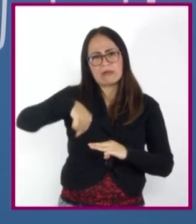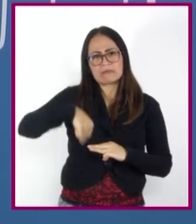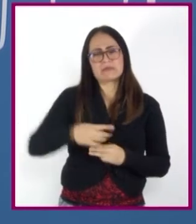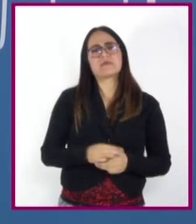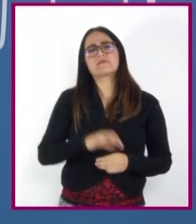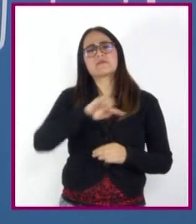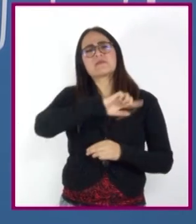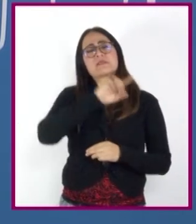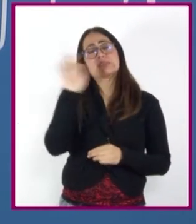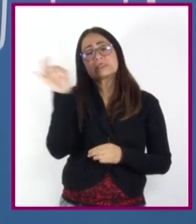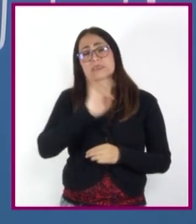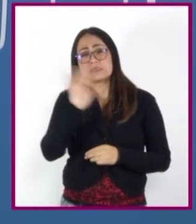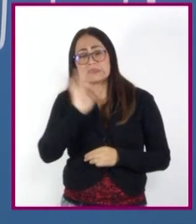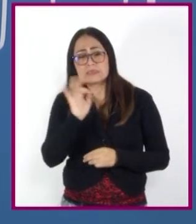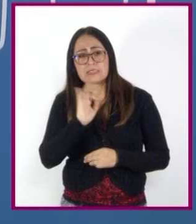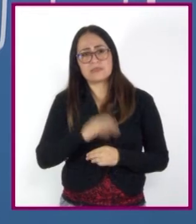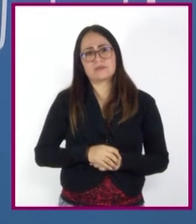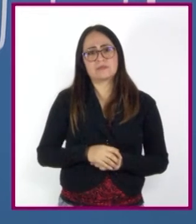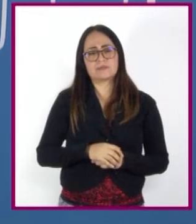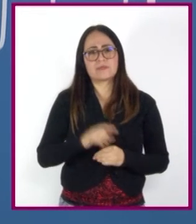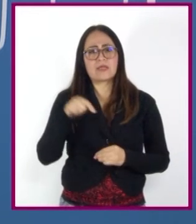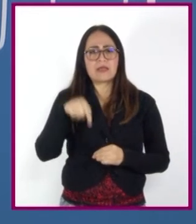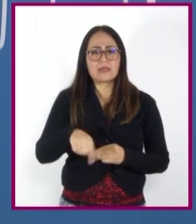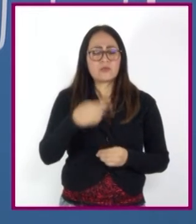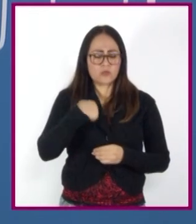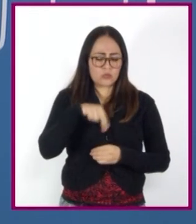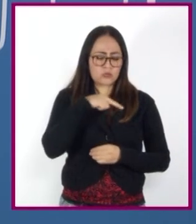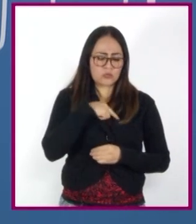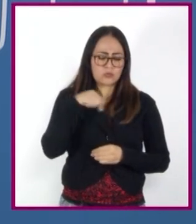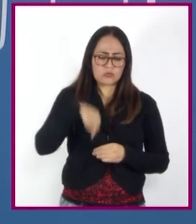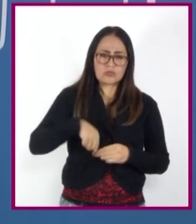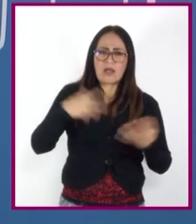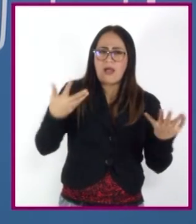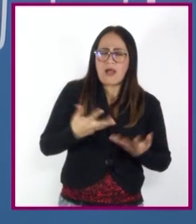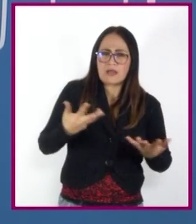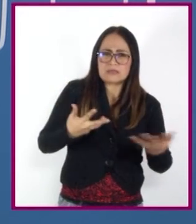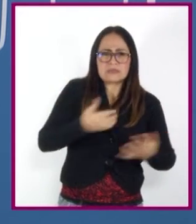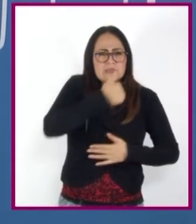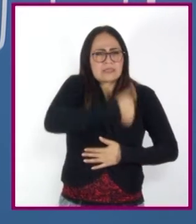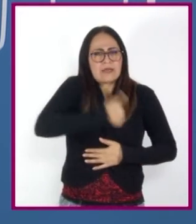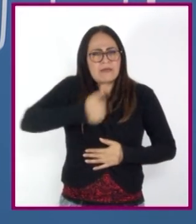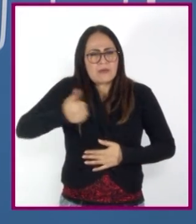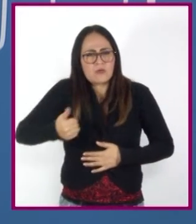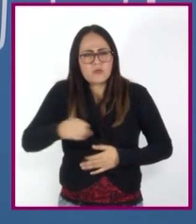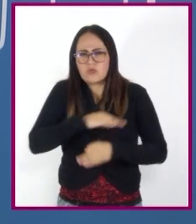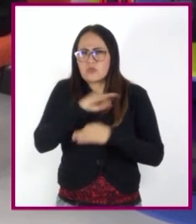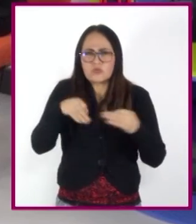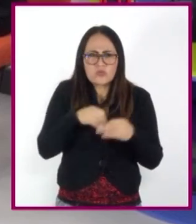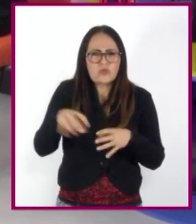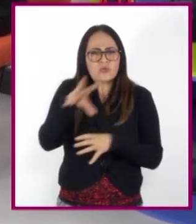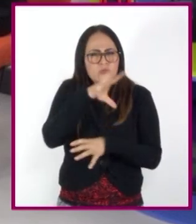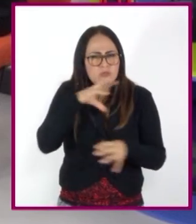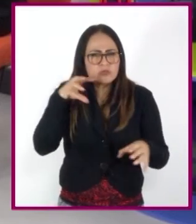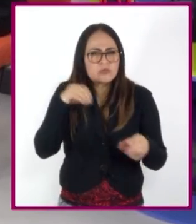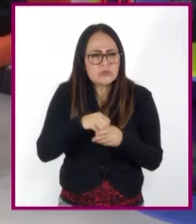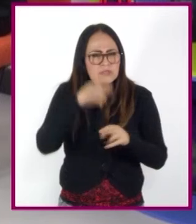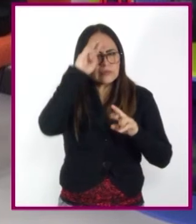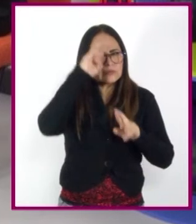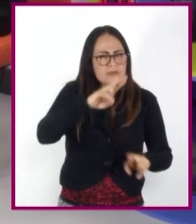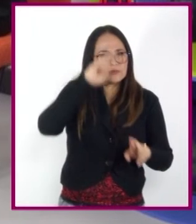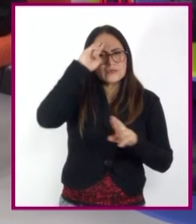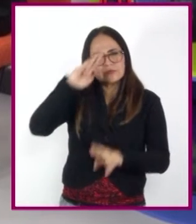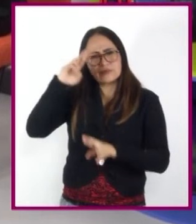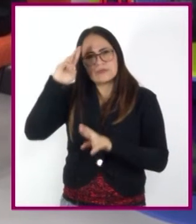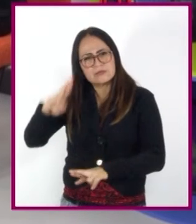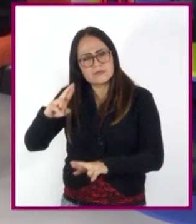efecto mayor si desde el lugar en el que estamos se hace algo para promover la inclusión social. ¿Basta solo